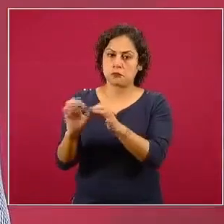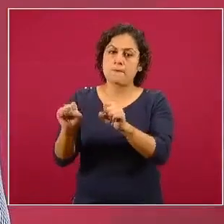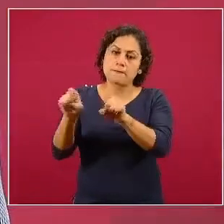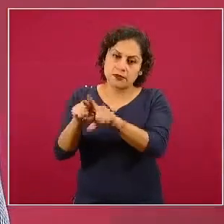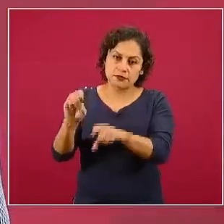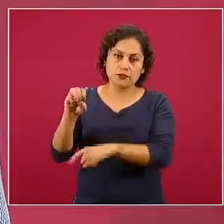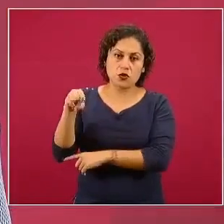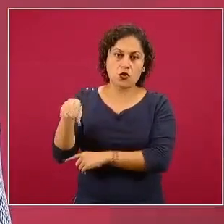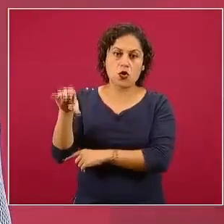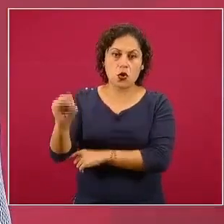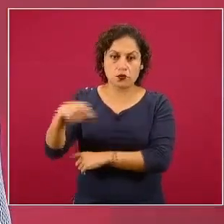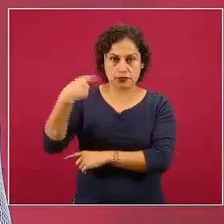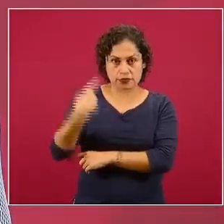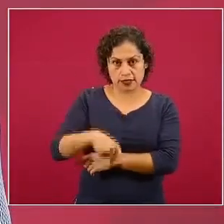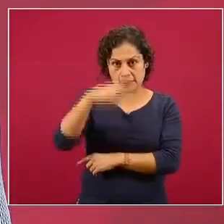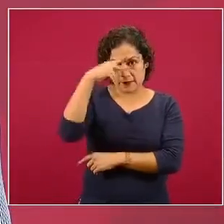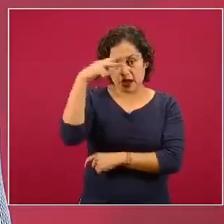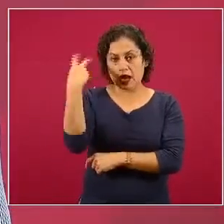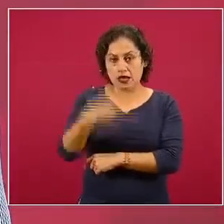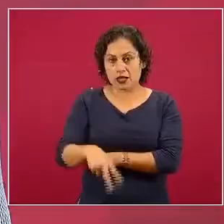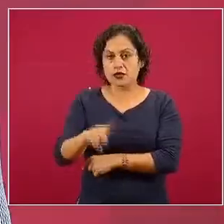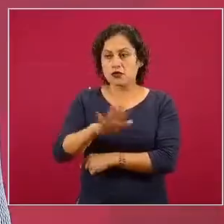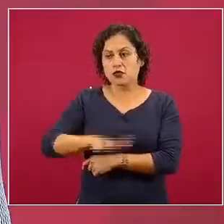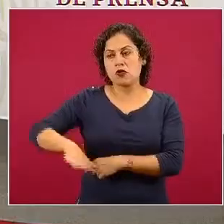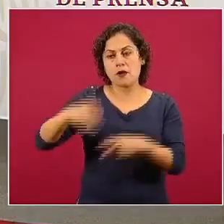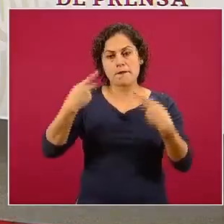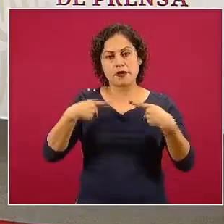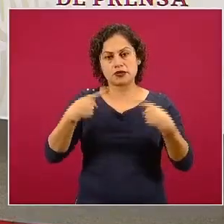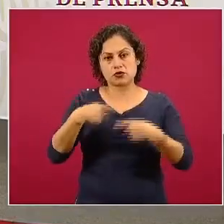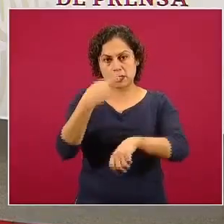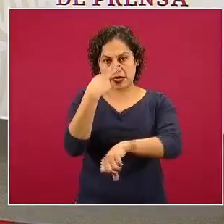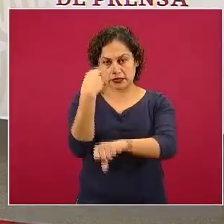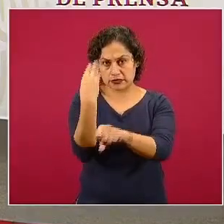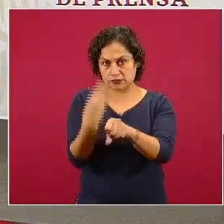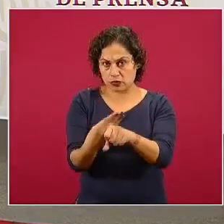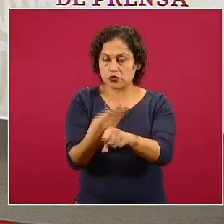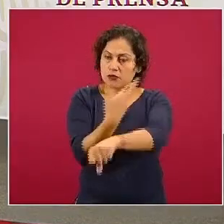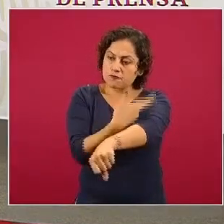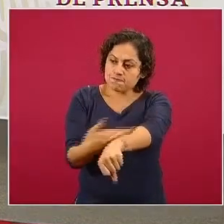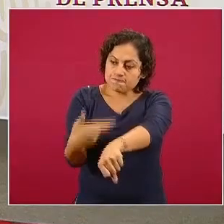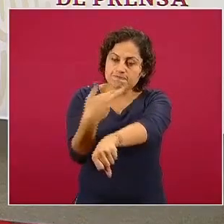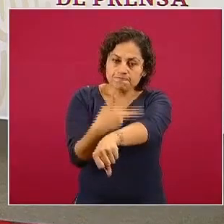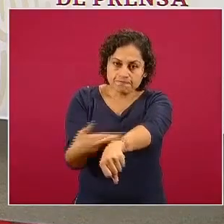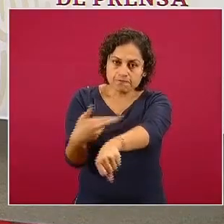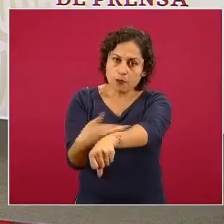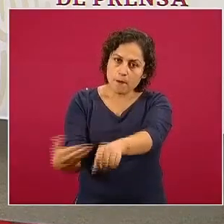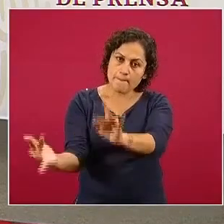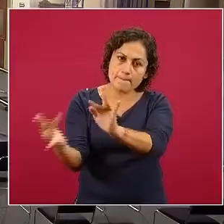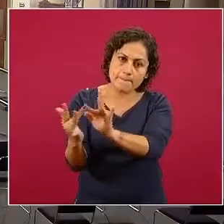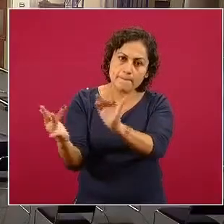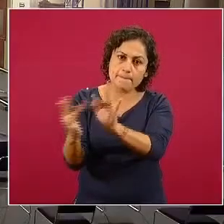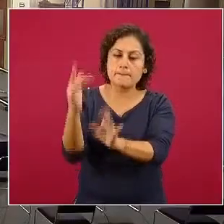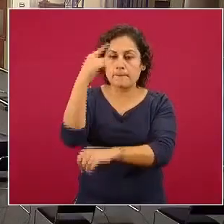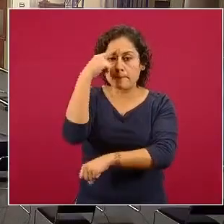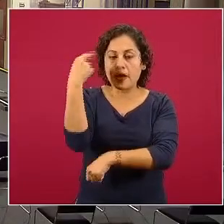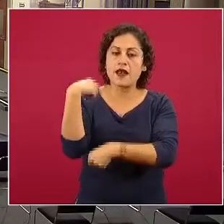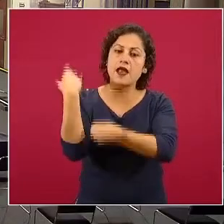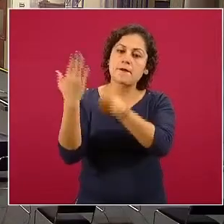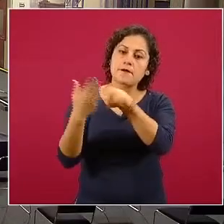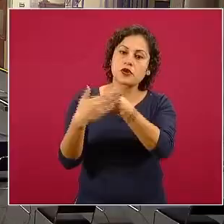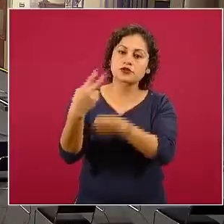el país, ellos están haciendo todos los trámites correspondientes para que las 200,000